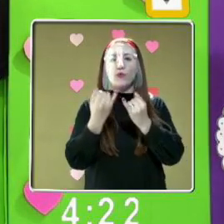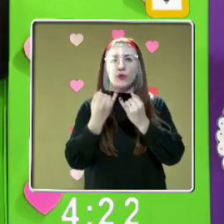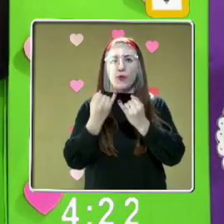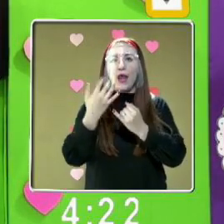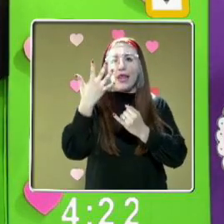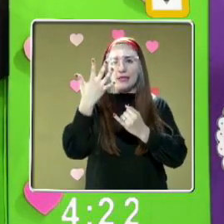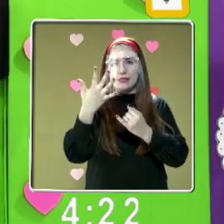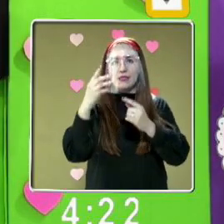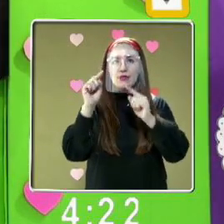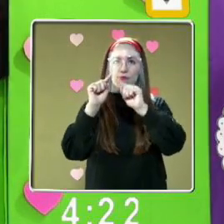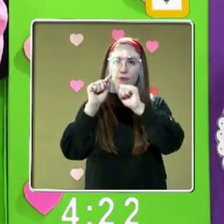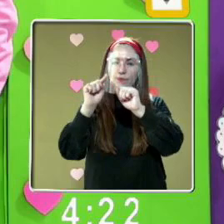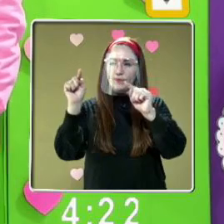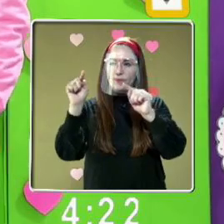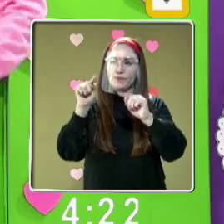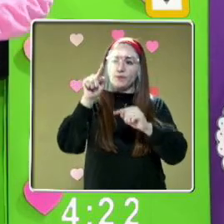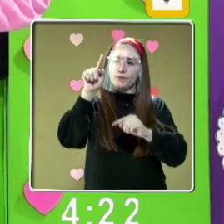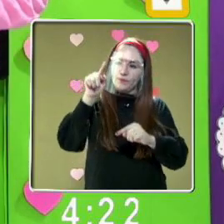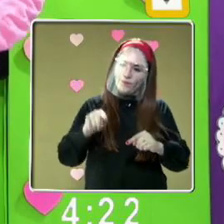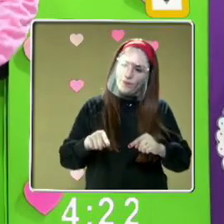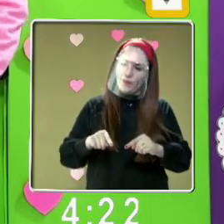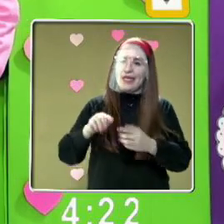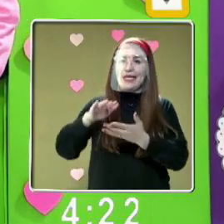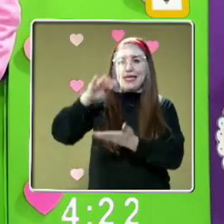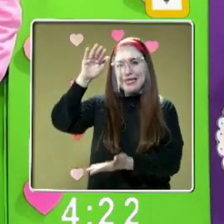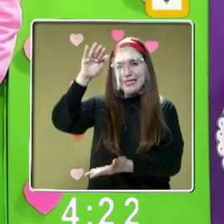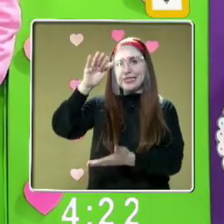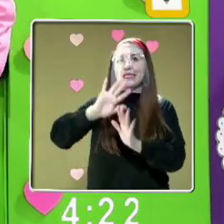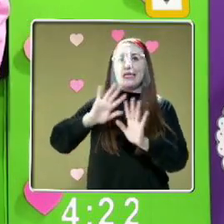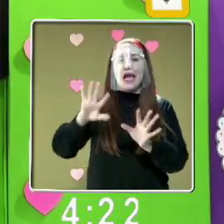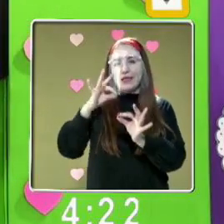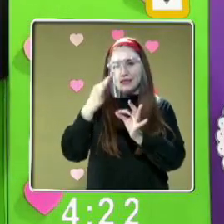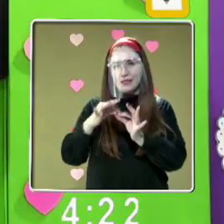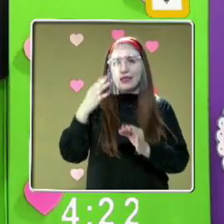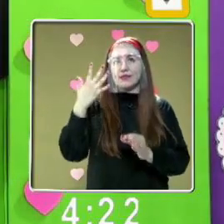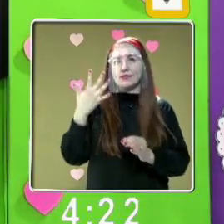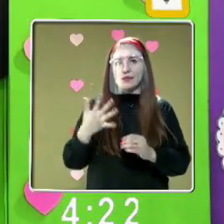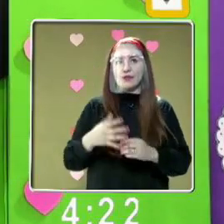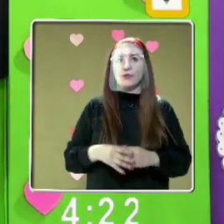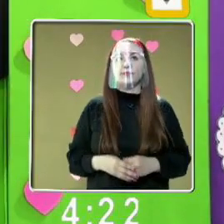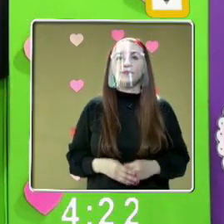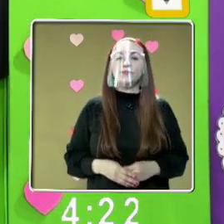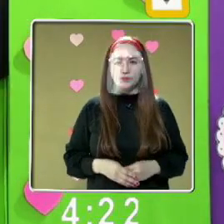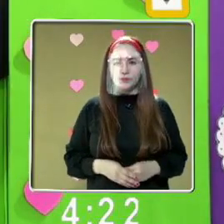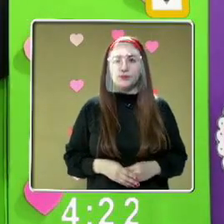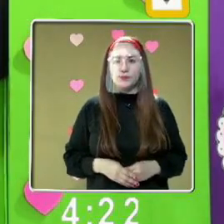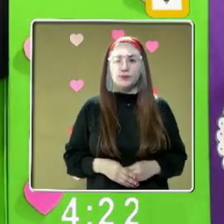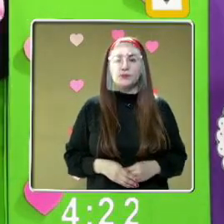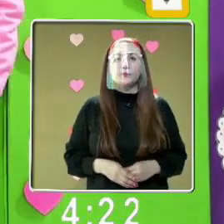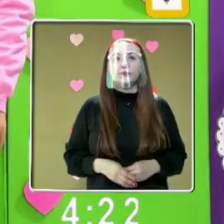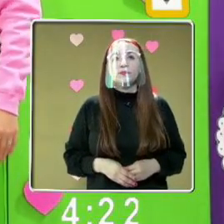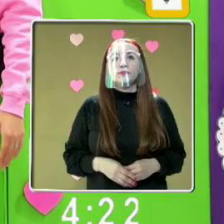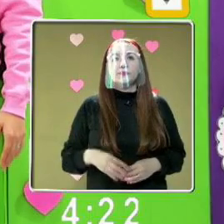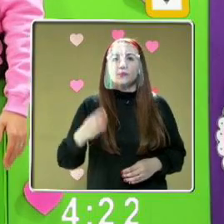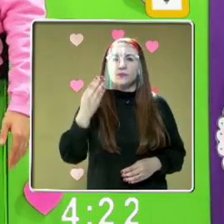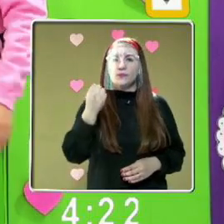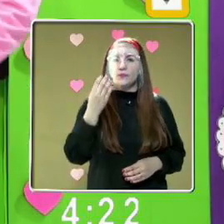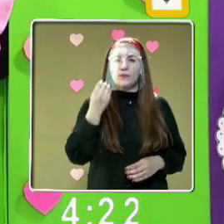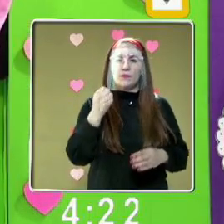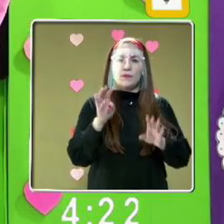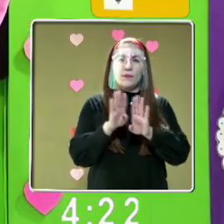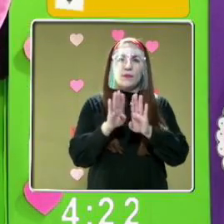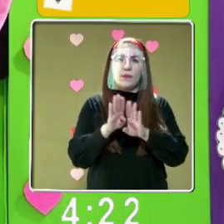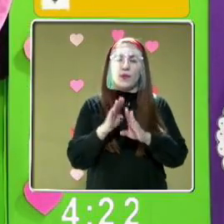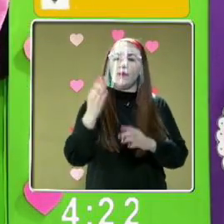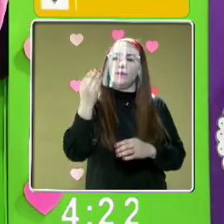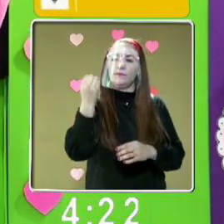Ay, los números me salen como que no tan bonitos, ¿verdad? No se ven tan estéticos. Es que no, sí, es igual que escribir en el pizarrón, maestra. Ajá. ¿Y este maestro de 9 cómo quedaría? Pues 9